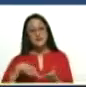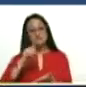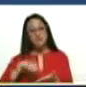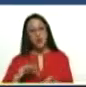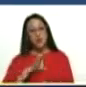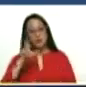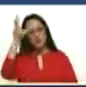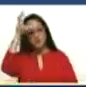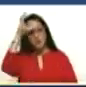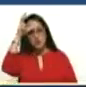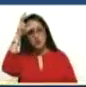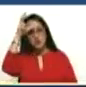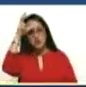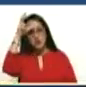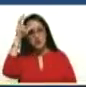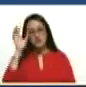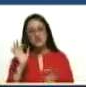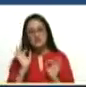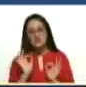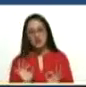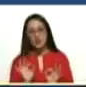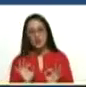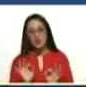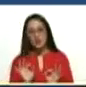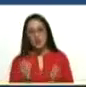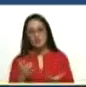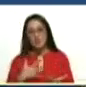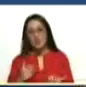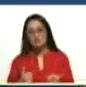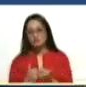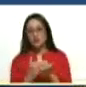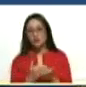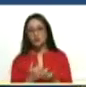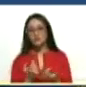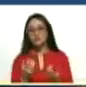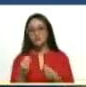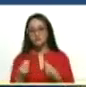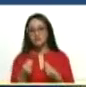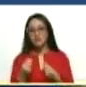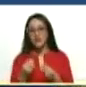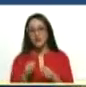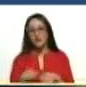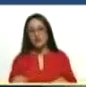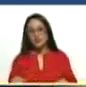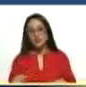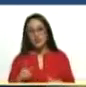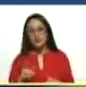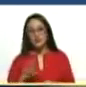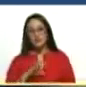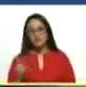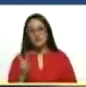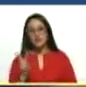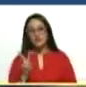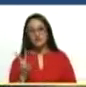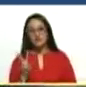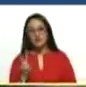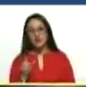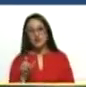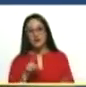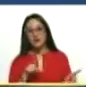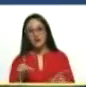turcas seguramente puedan aportar a la construcción de infraestructura y superestructura de Venezuela, están listos